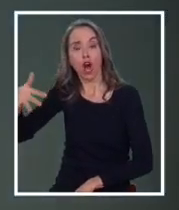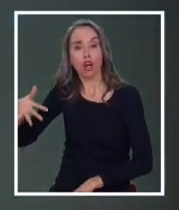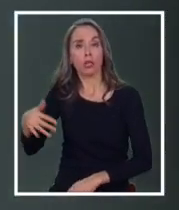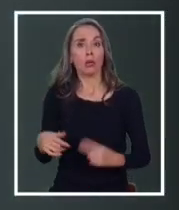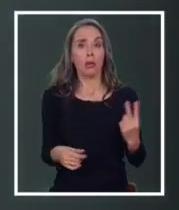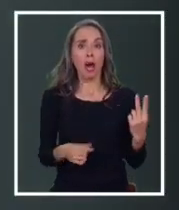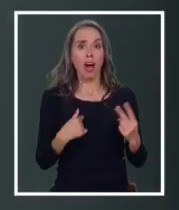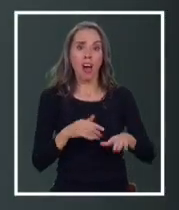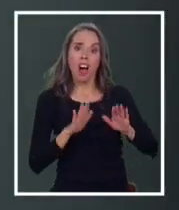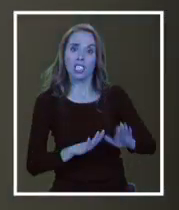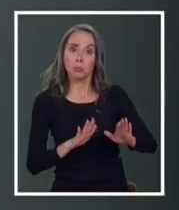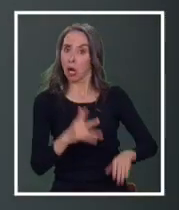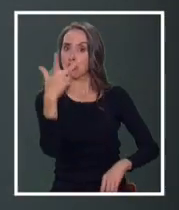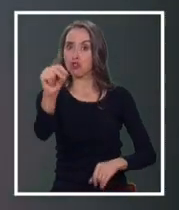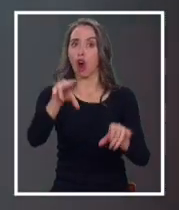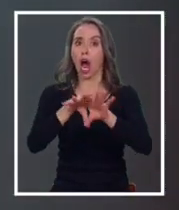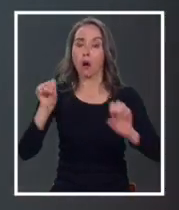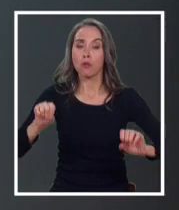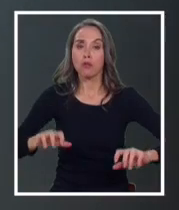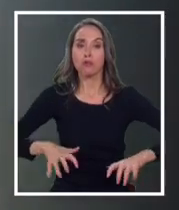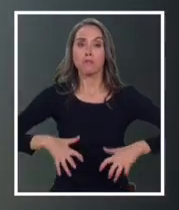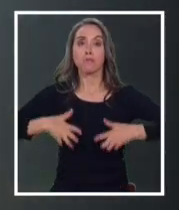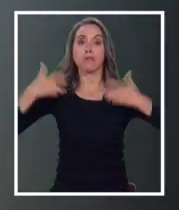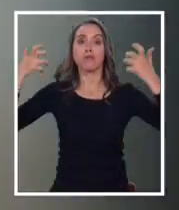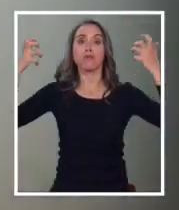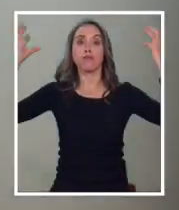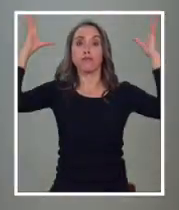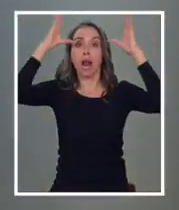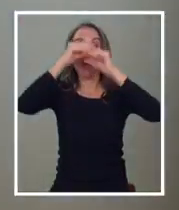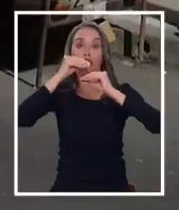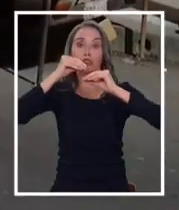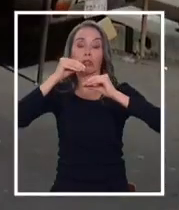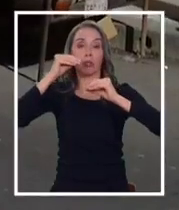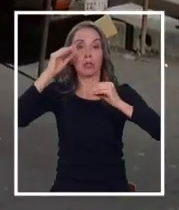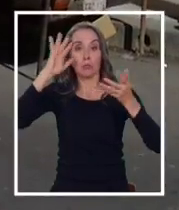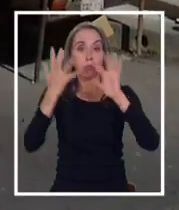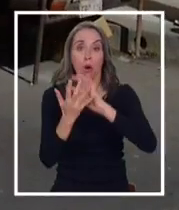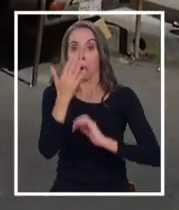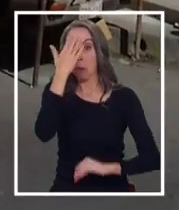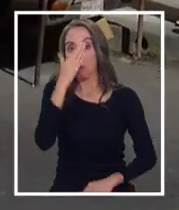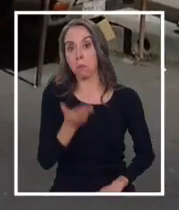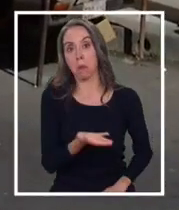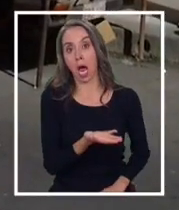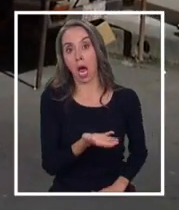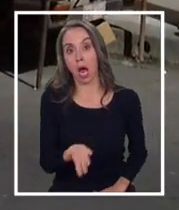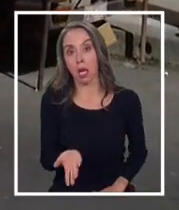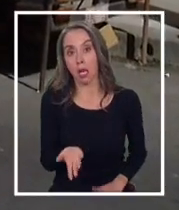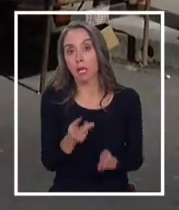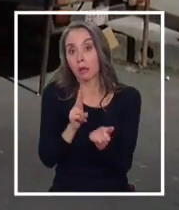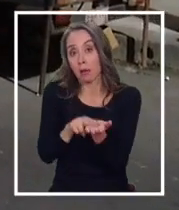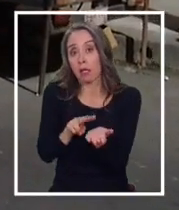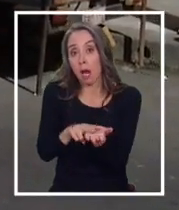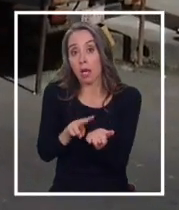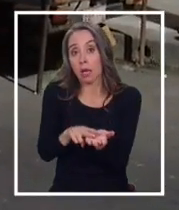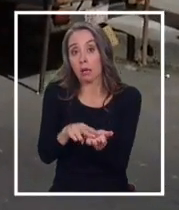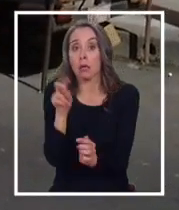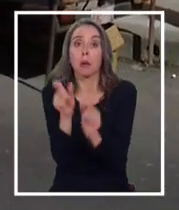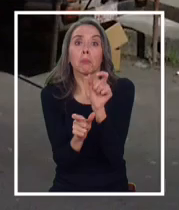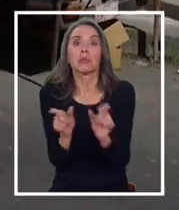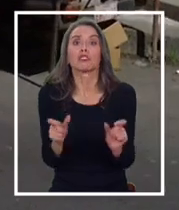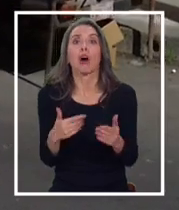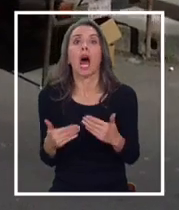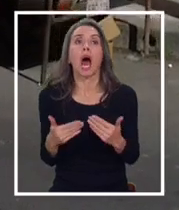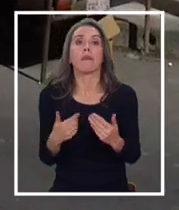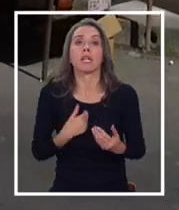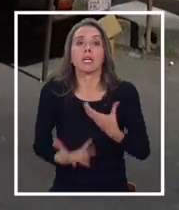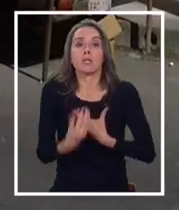acuerdo con esperar. Entonces vino la noche de furia. Malo, sí, porque en realidad, bueno, la gente a veces